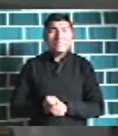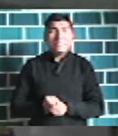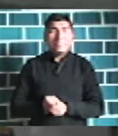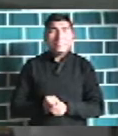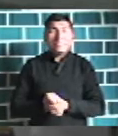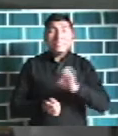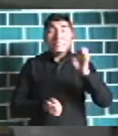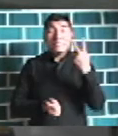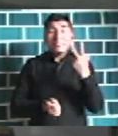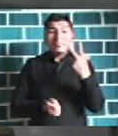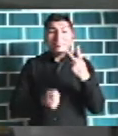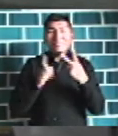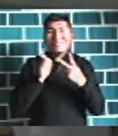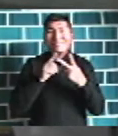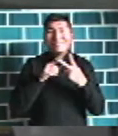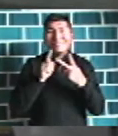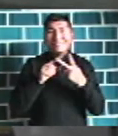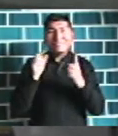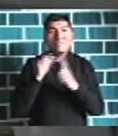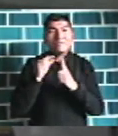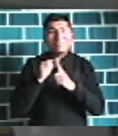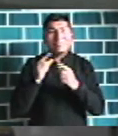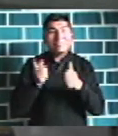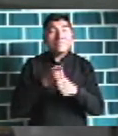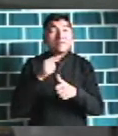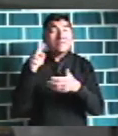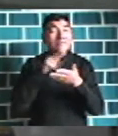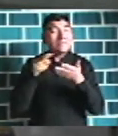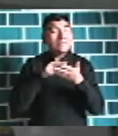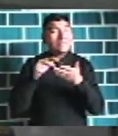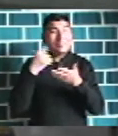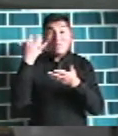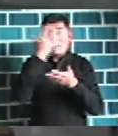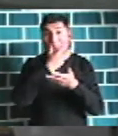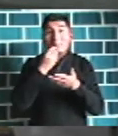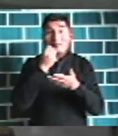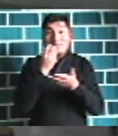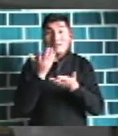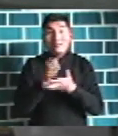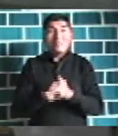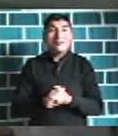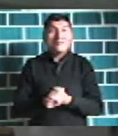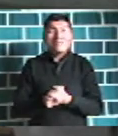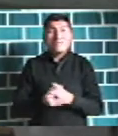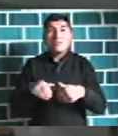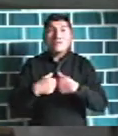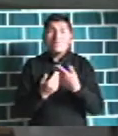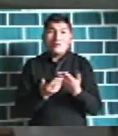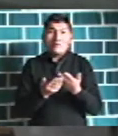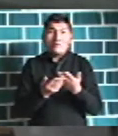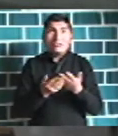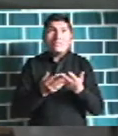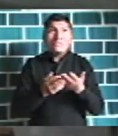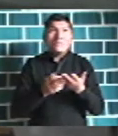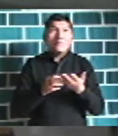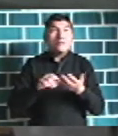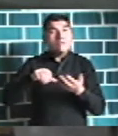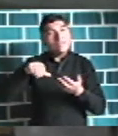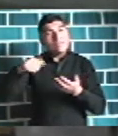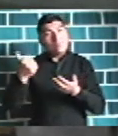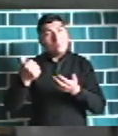el segundo verbo que encontramos en esta primera lectura maravilloso y como consecuencia del